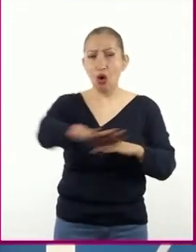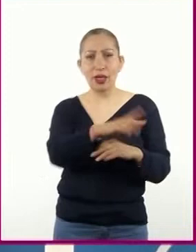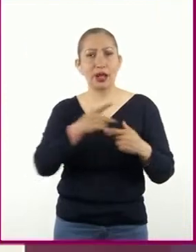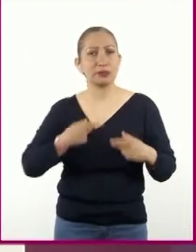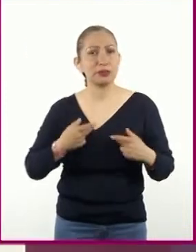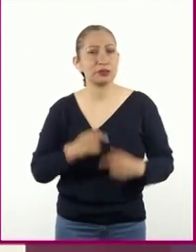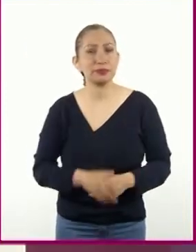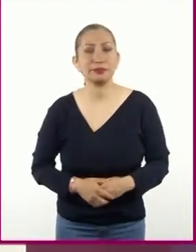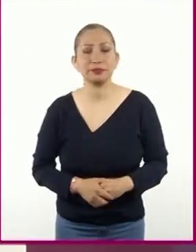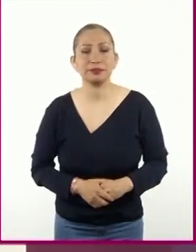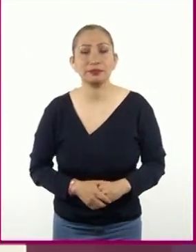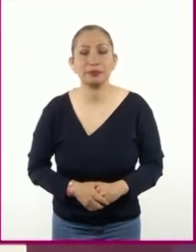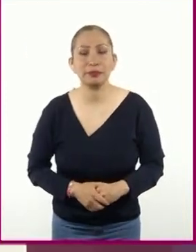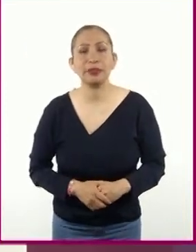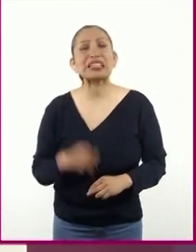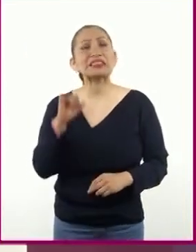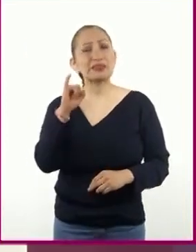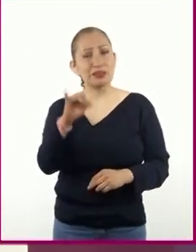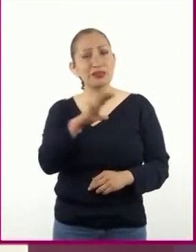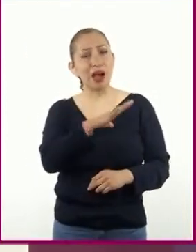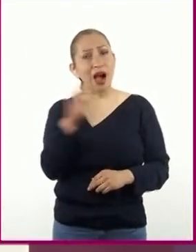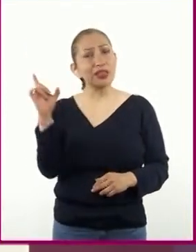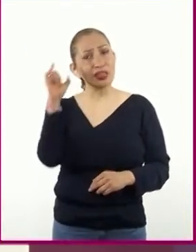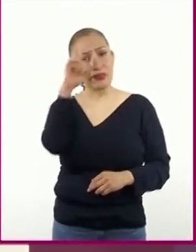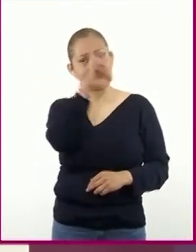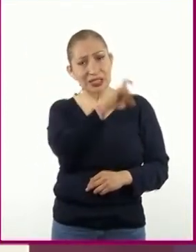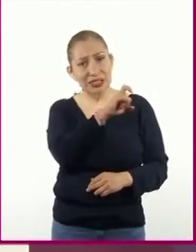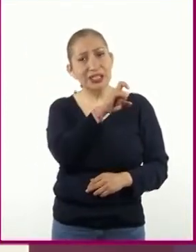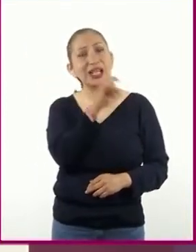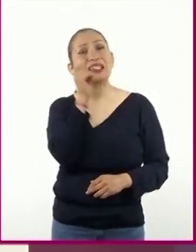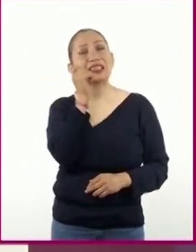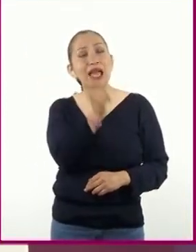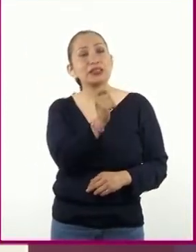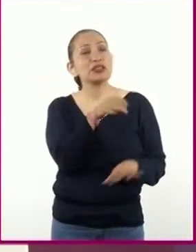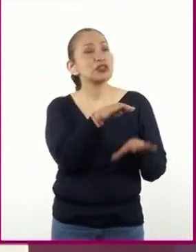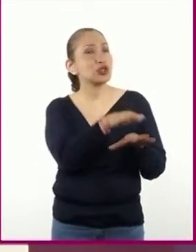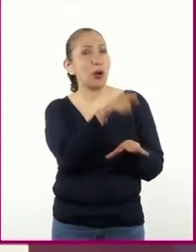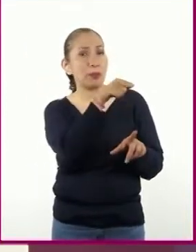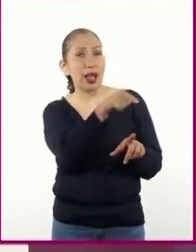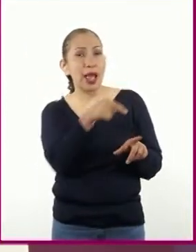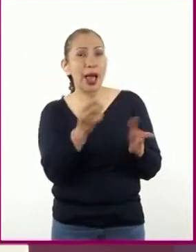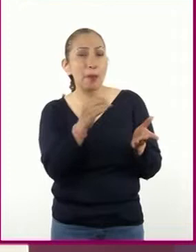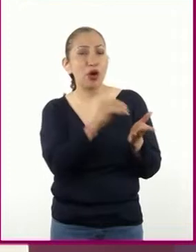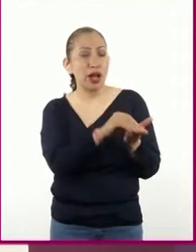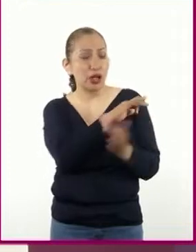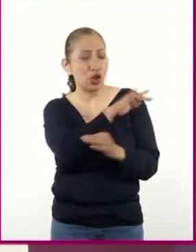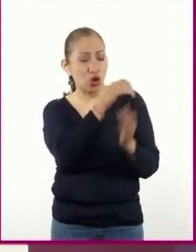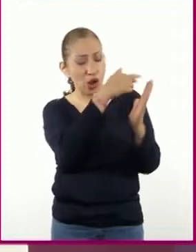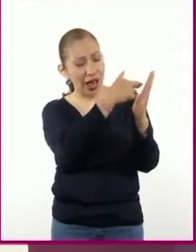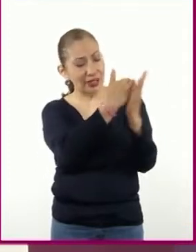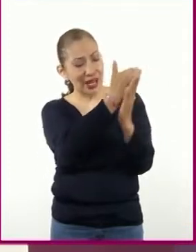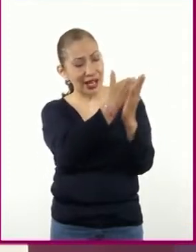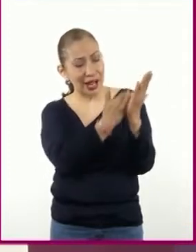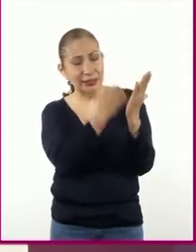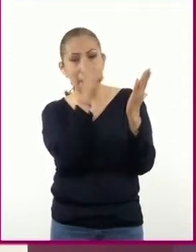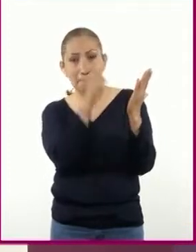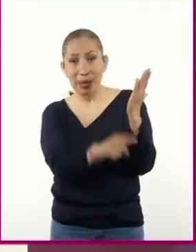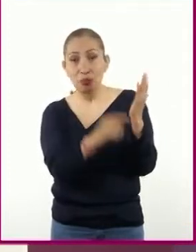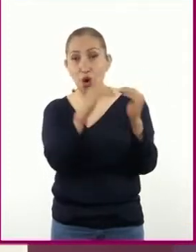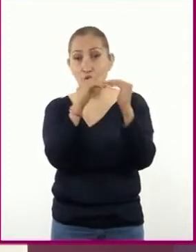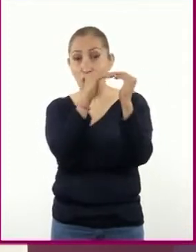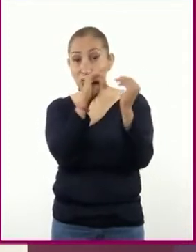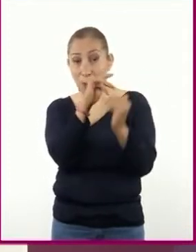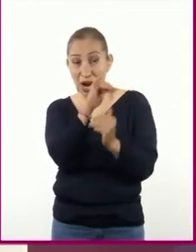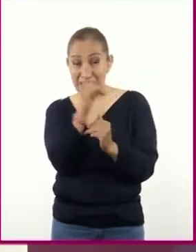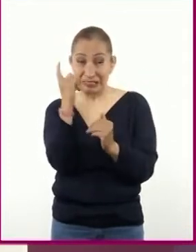los ciudadanos. A pesar de la dificultad señalada en lo que se refiere a establecer todos los requisitos que integran a la